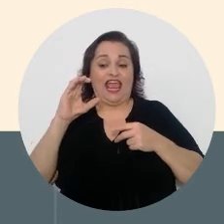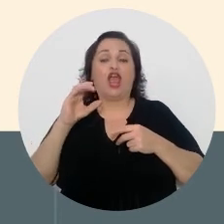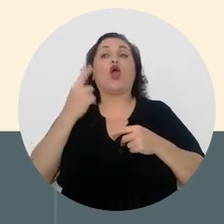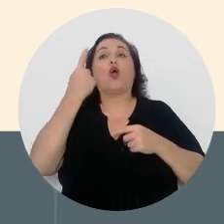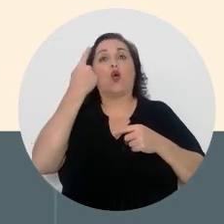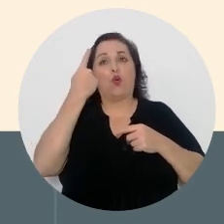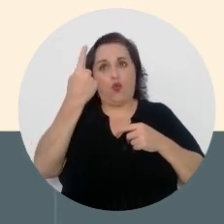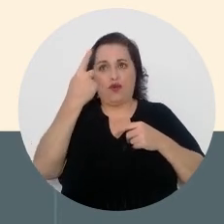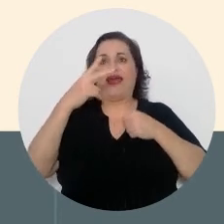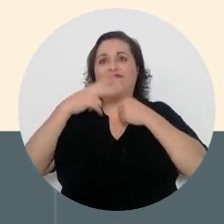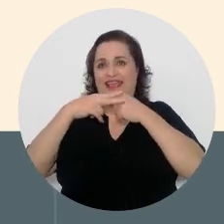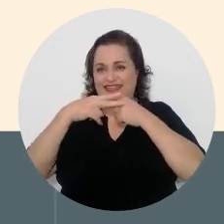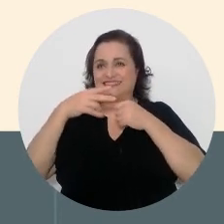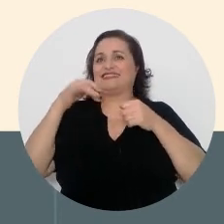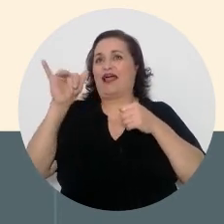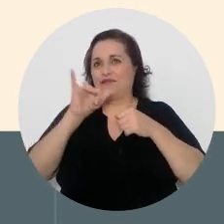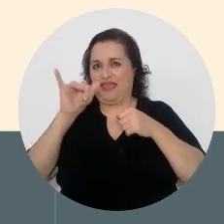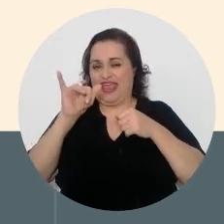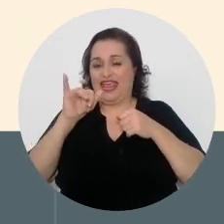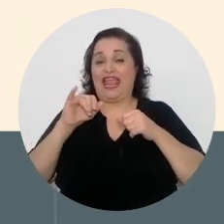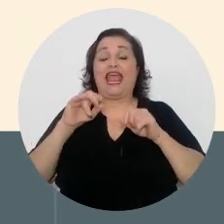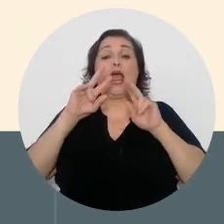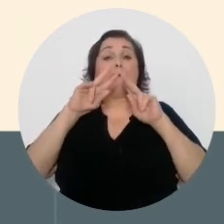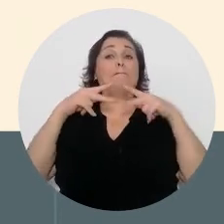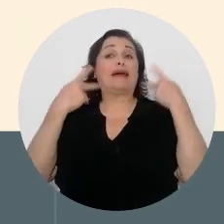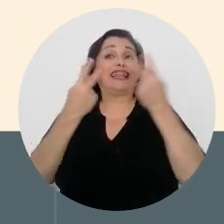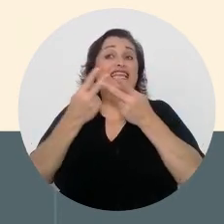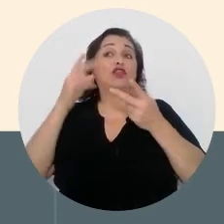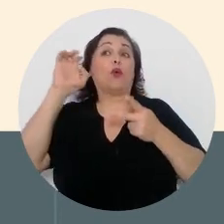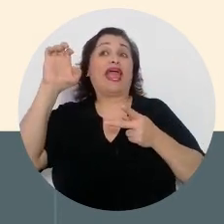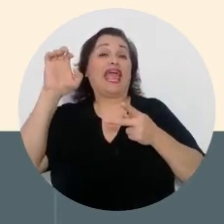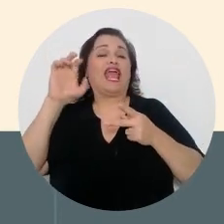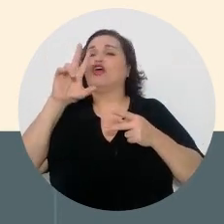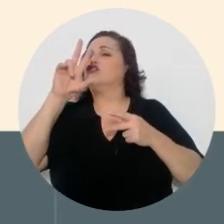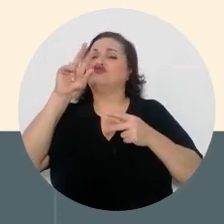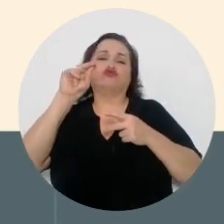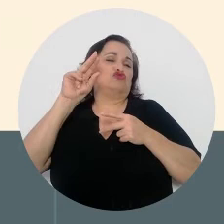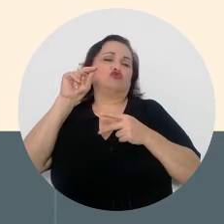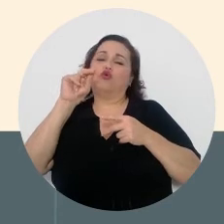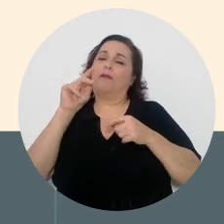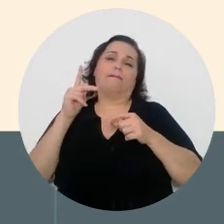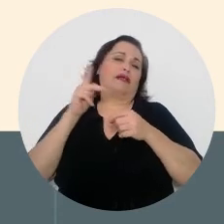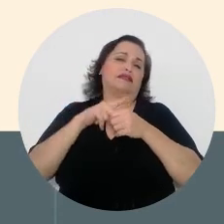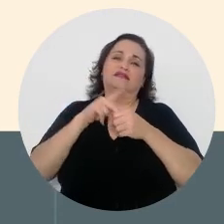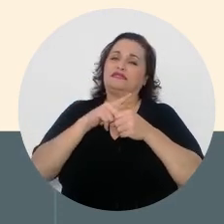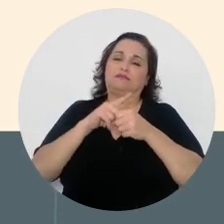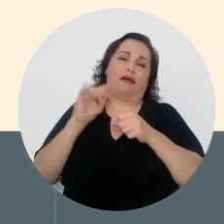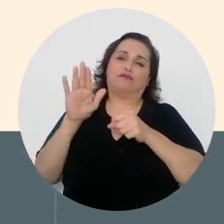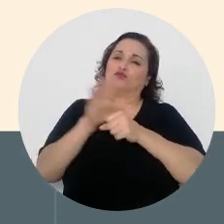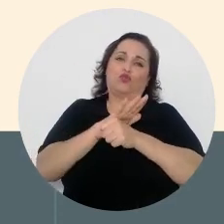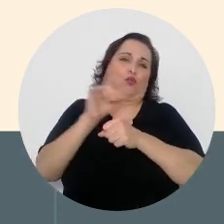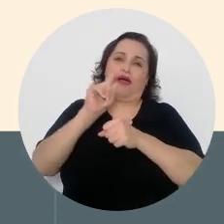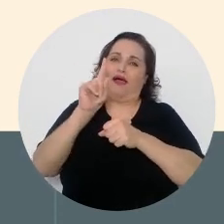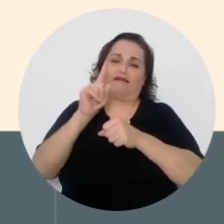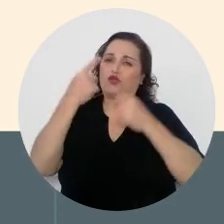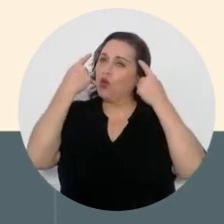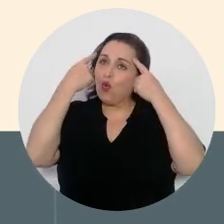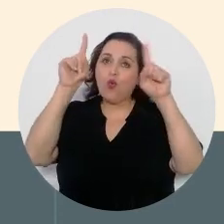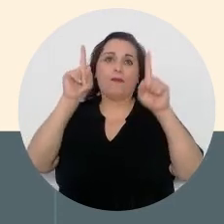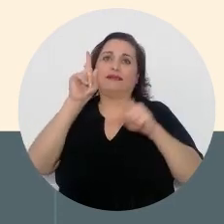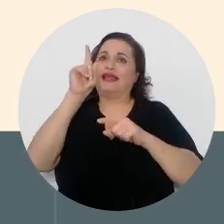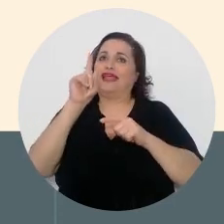C igualmente viene a caber una vez, y en el partido D no viene a